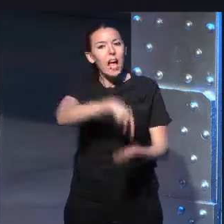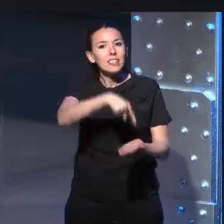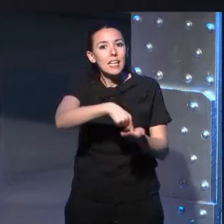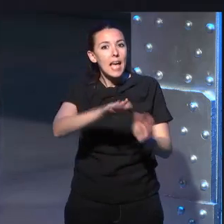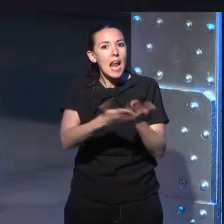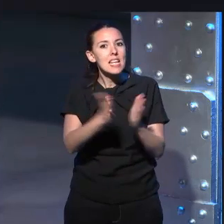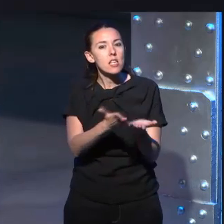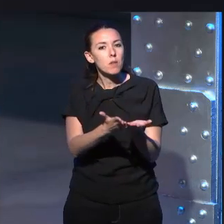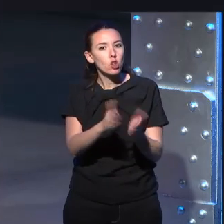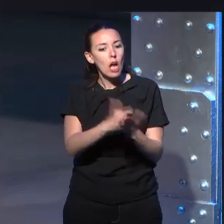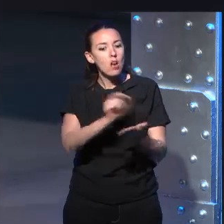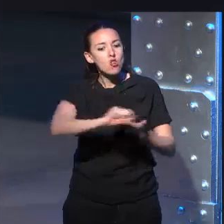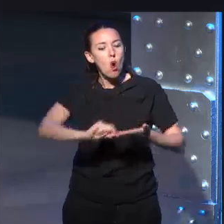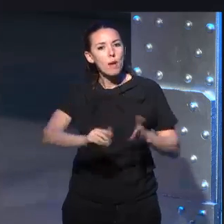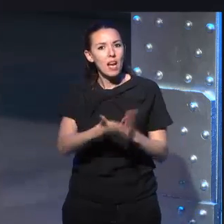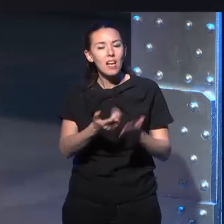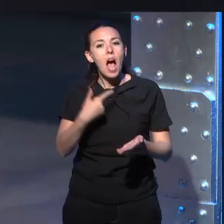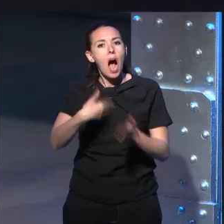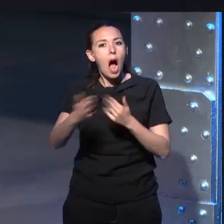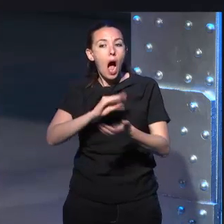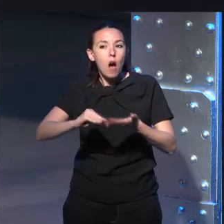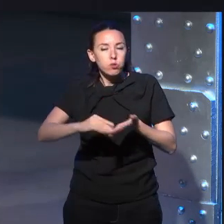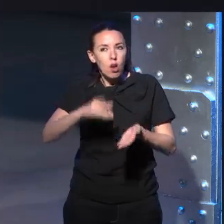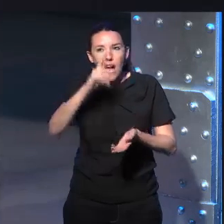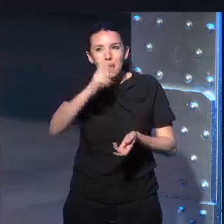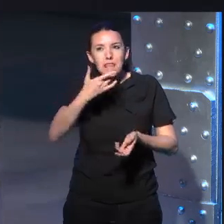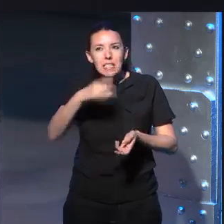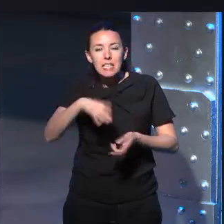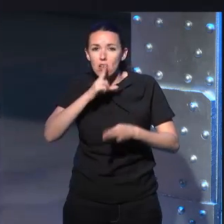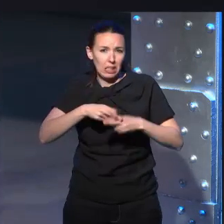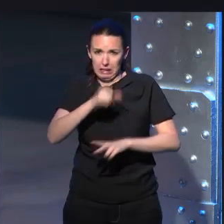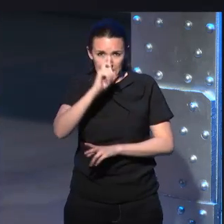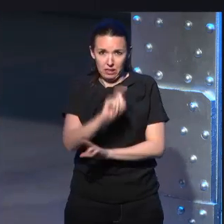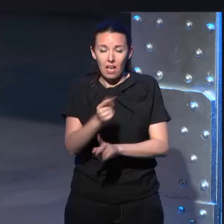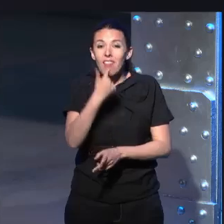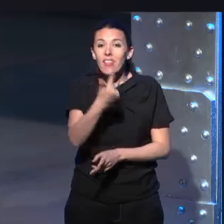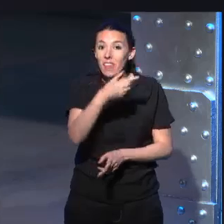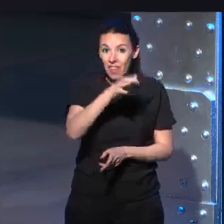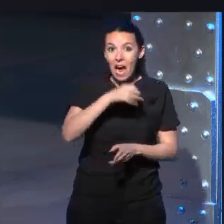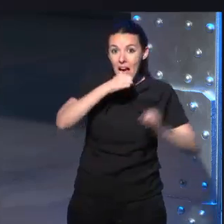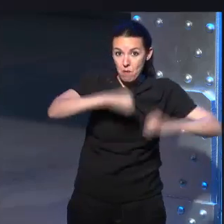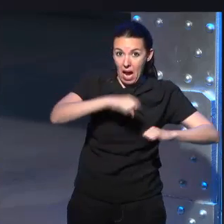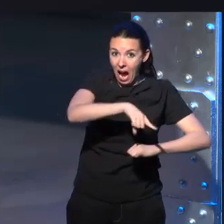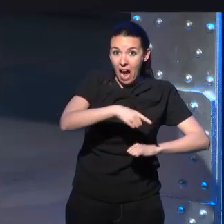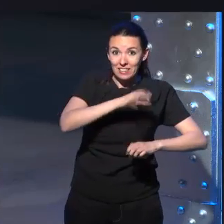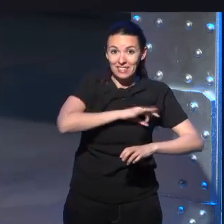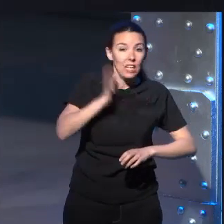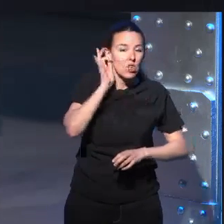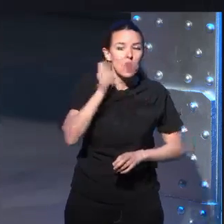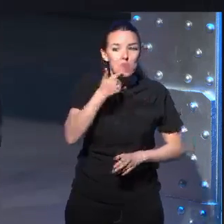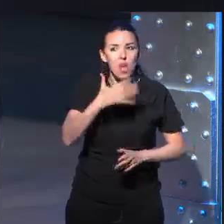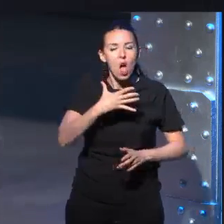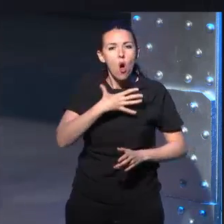ella a los libros, a las novelas, ¿no? Hablaba de una autora que no sé, ahora no recuerdo quién era, pero decía que le permitía